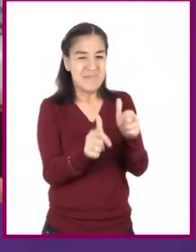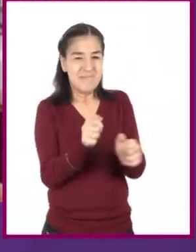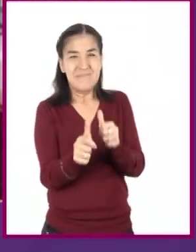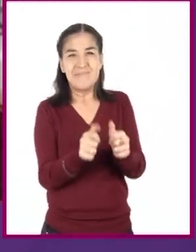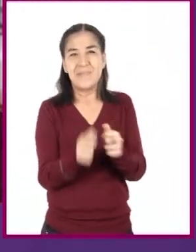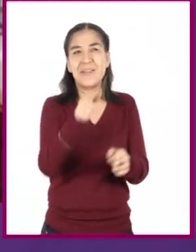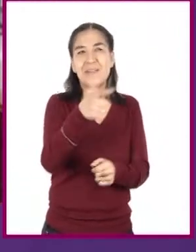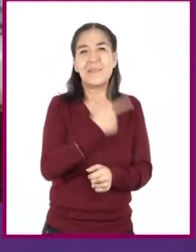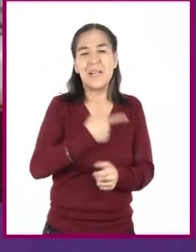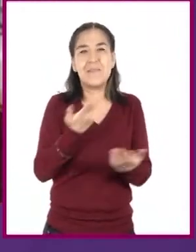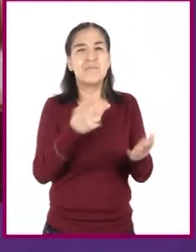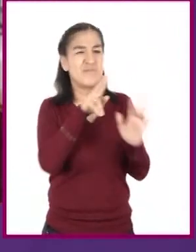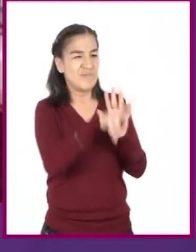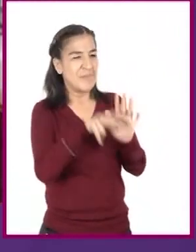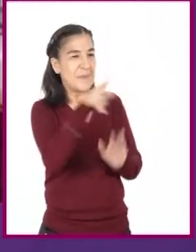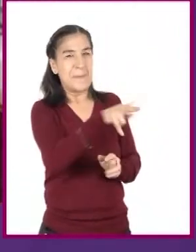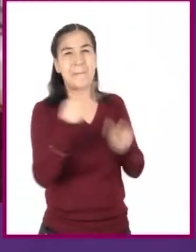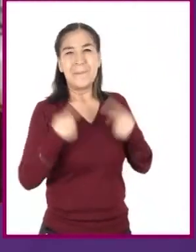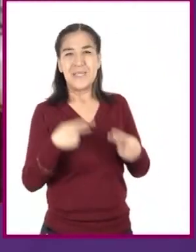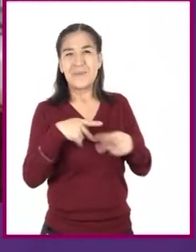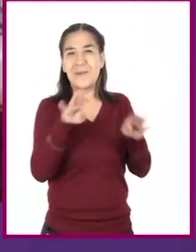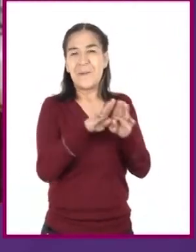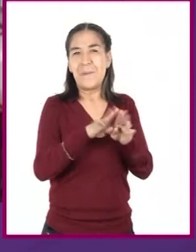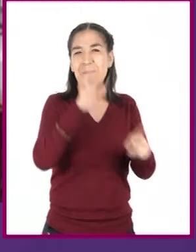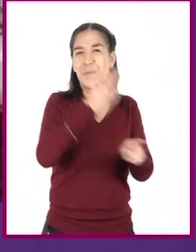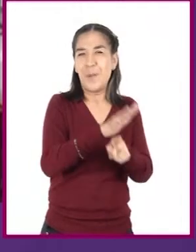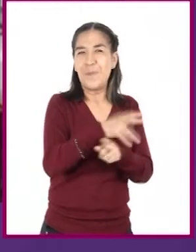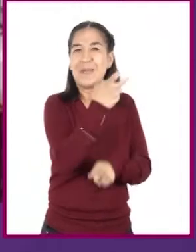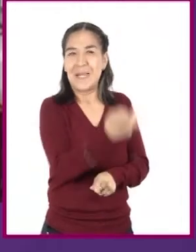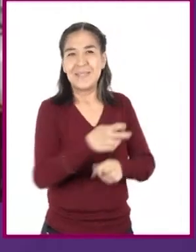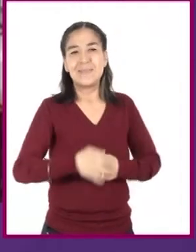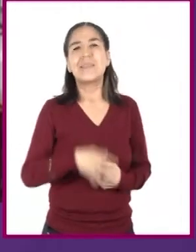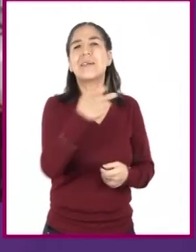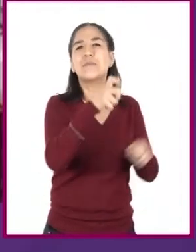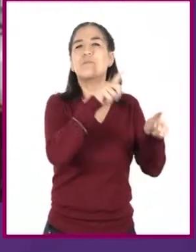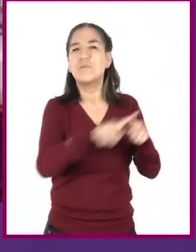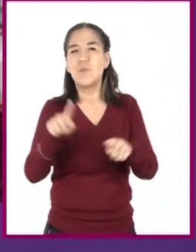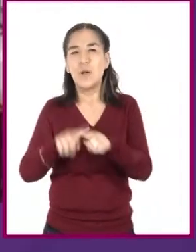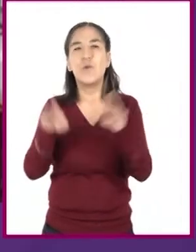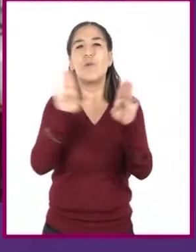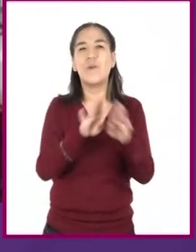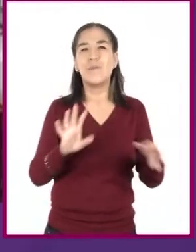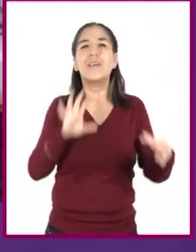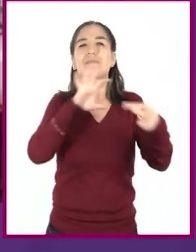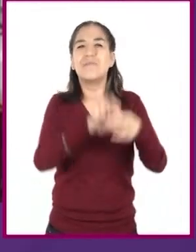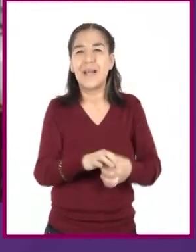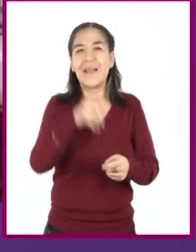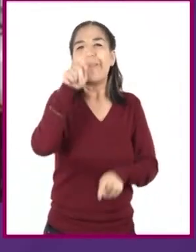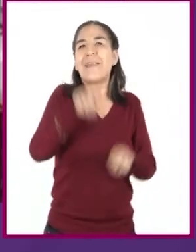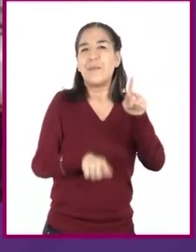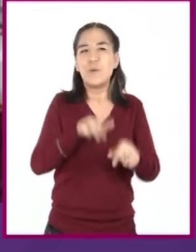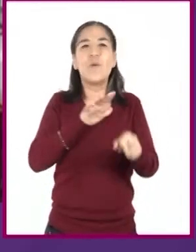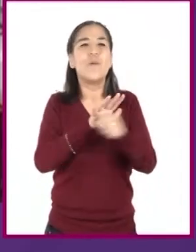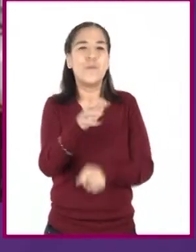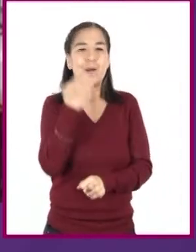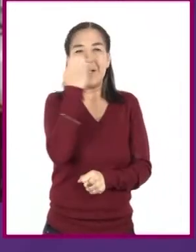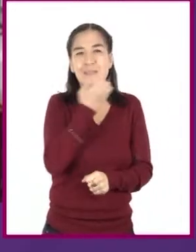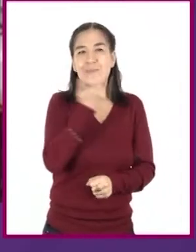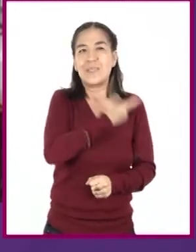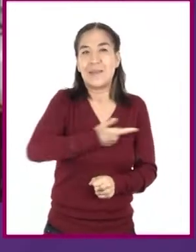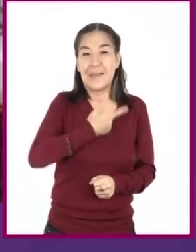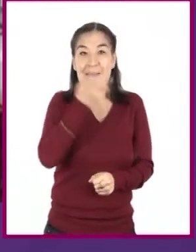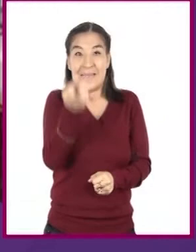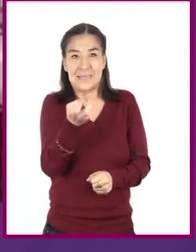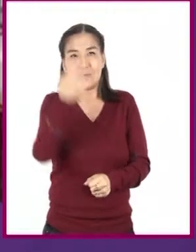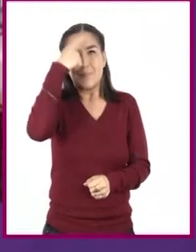videojuego, un youtuber quizá. Todas estas preferencias, nuestros contextos, nuestra escuela, es lo que